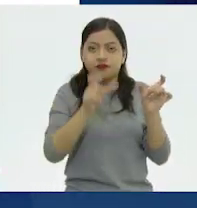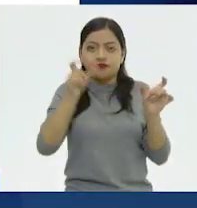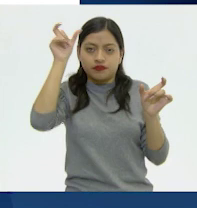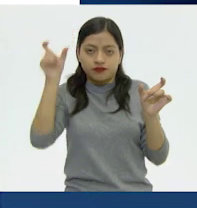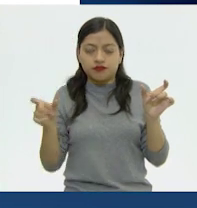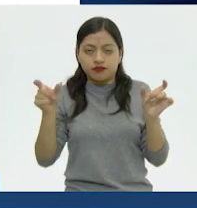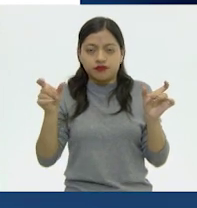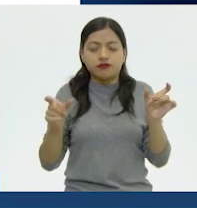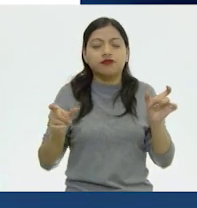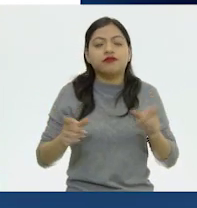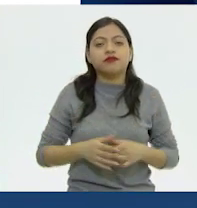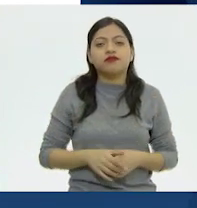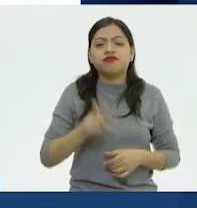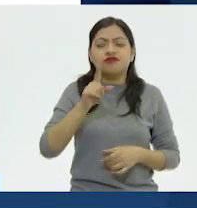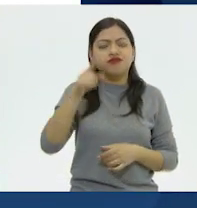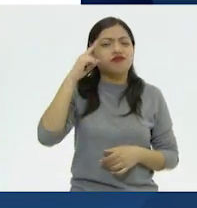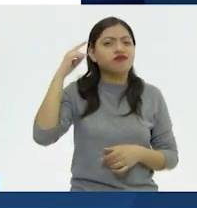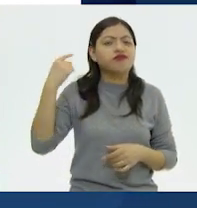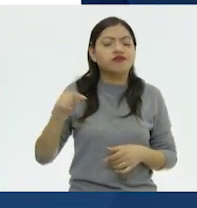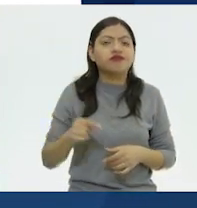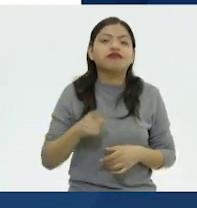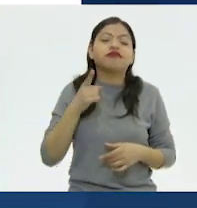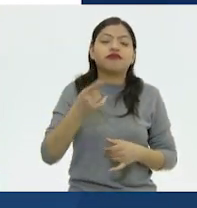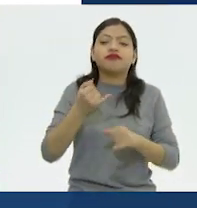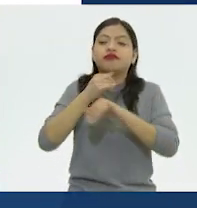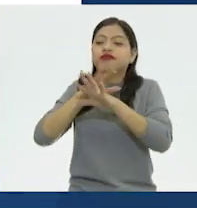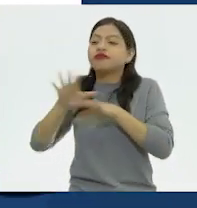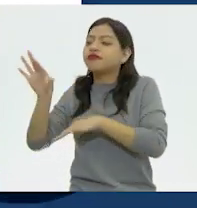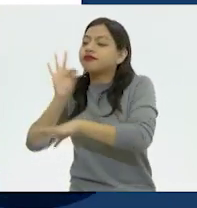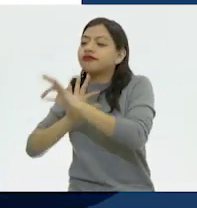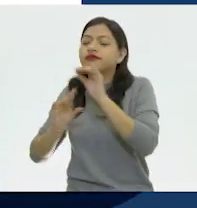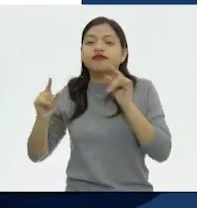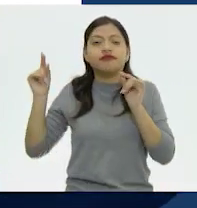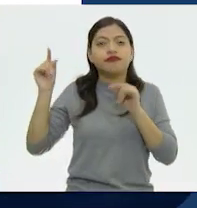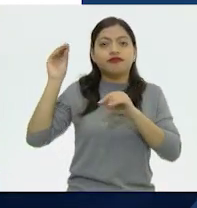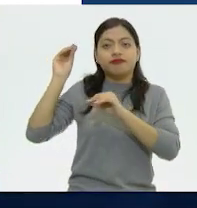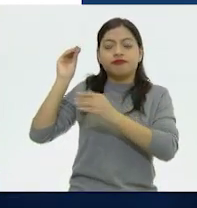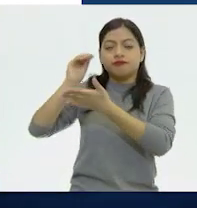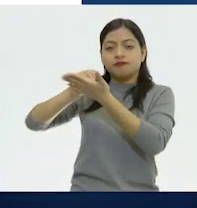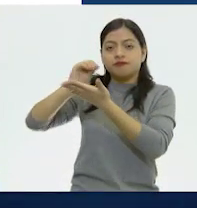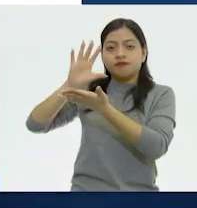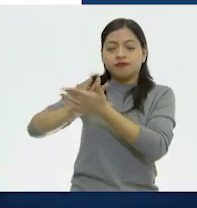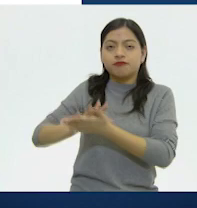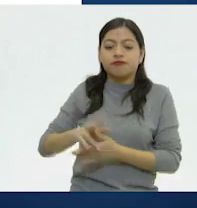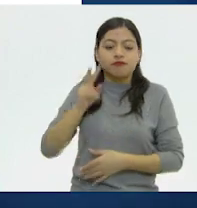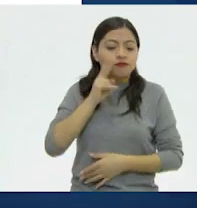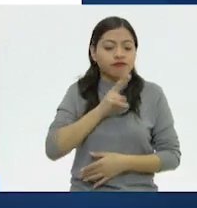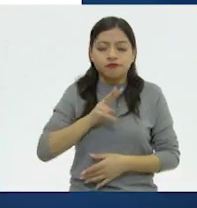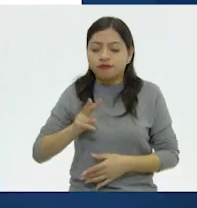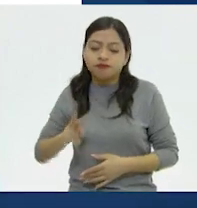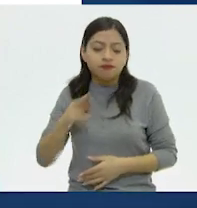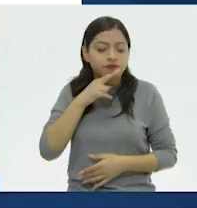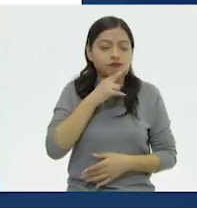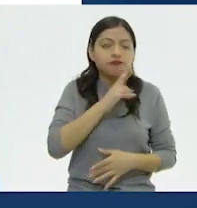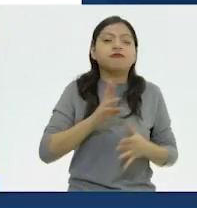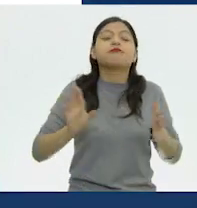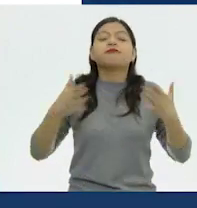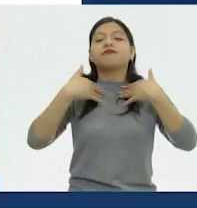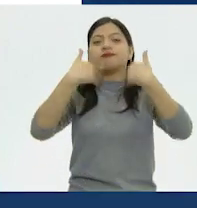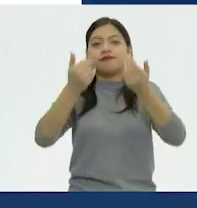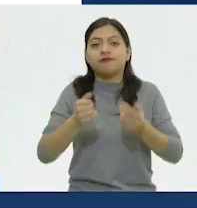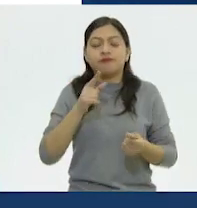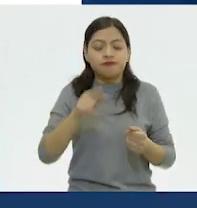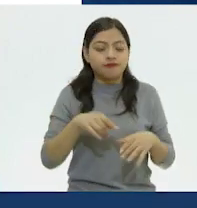su utilidad es que permite resumir un tema para estudiarlo, así como una rápida visualización de las ideas, y es una guía